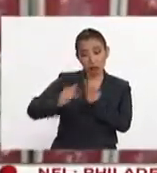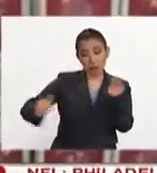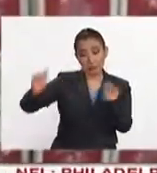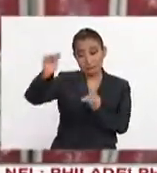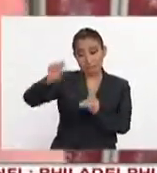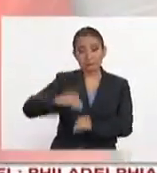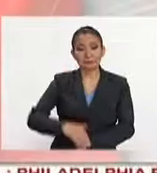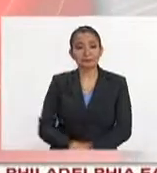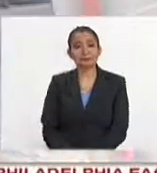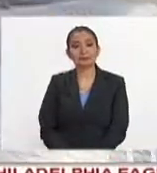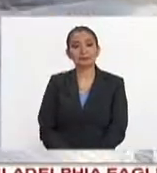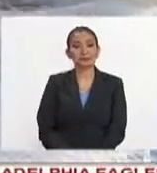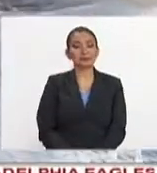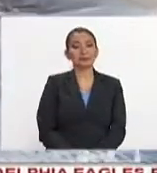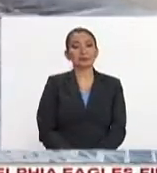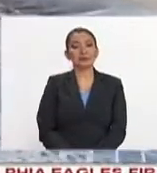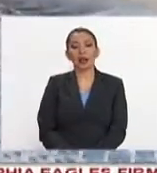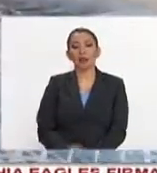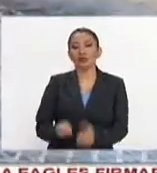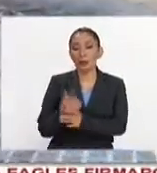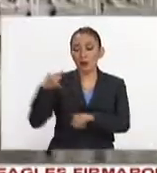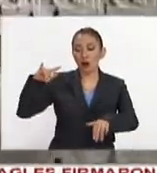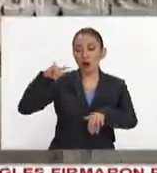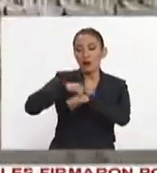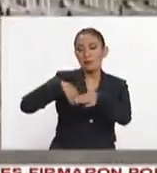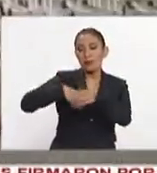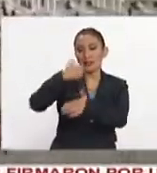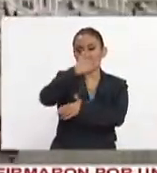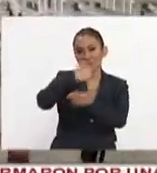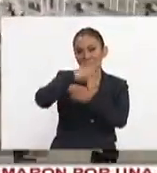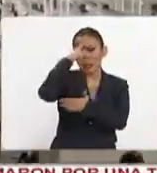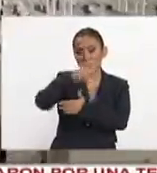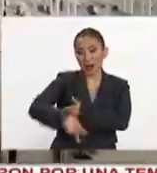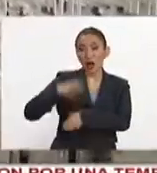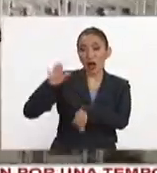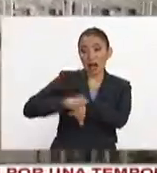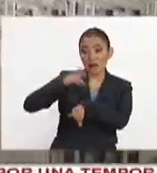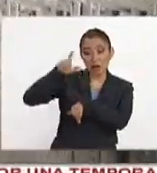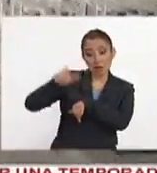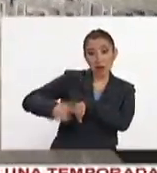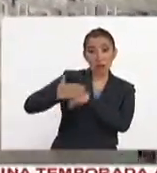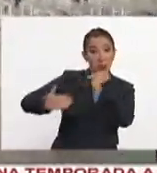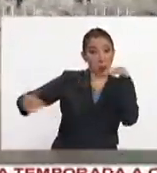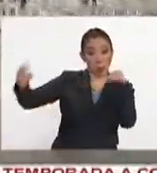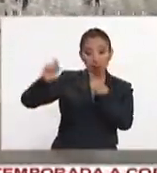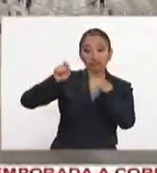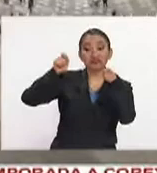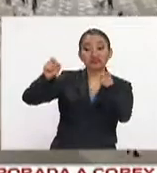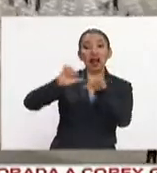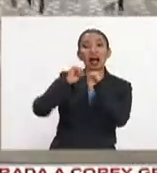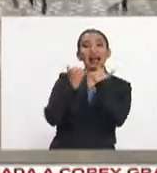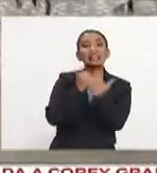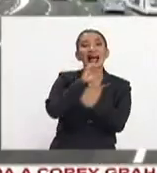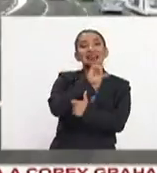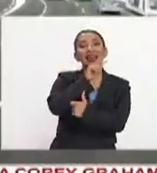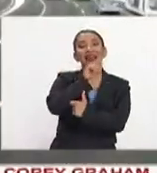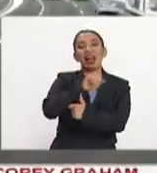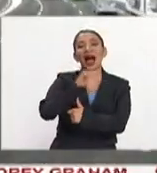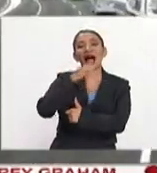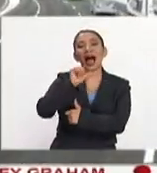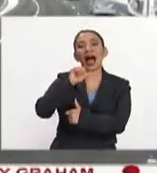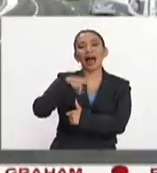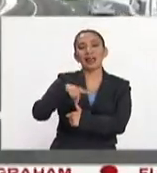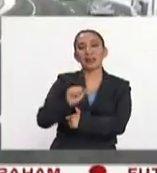2.2%. El nuevo aeropuerto de la Ciudad de México obtuvo la calificación más alta que otorga la agencia Standard &